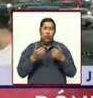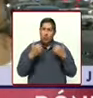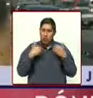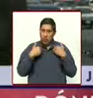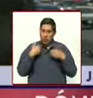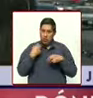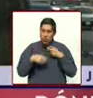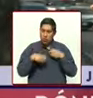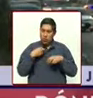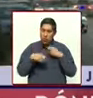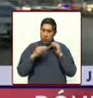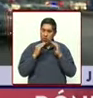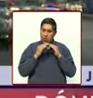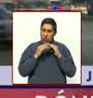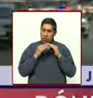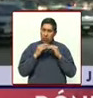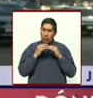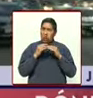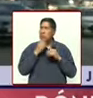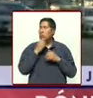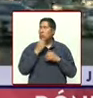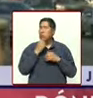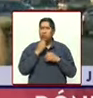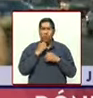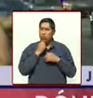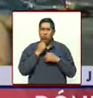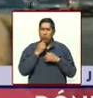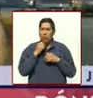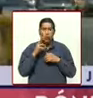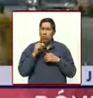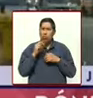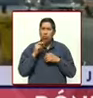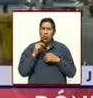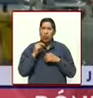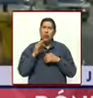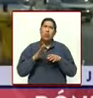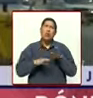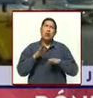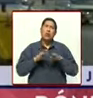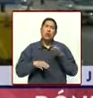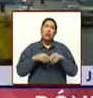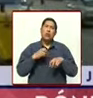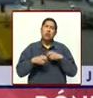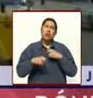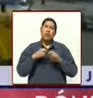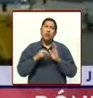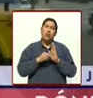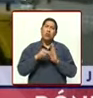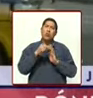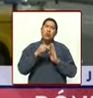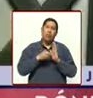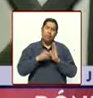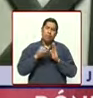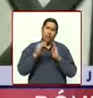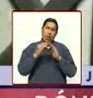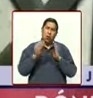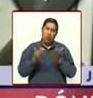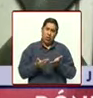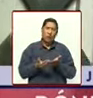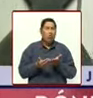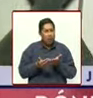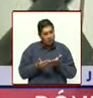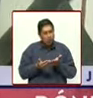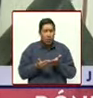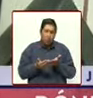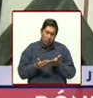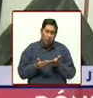¿Tenía problemas en la casa? ¿Había problemas? No tenía problemas, solo tal vez por los problemas de las notas del colegio. Solamente eso,